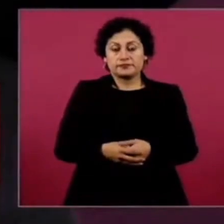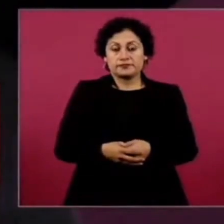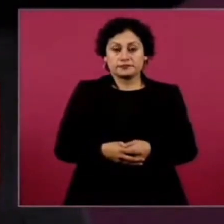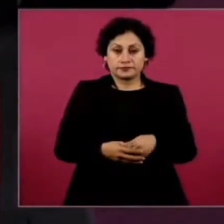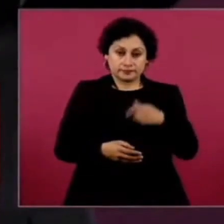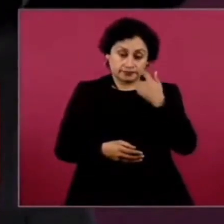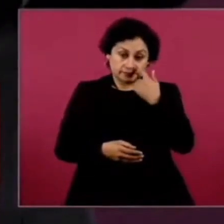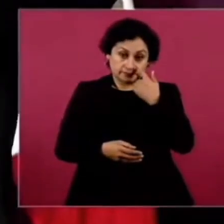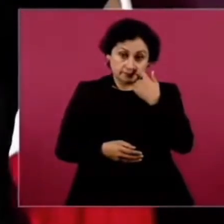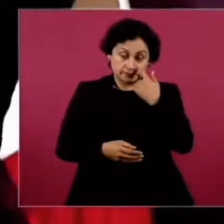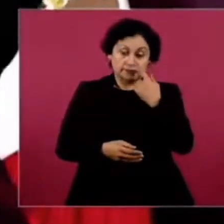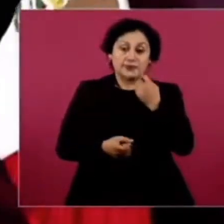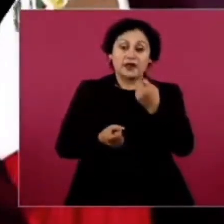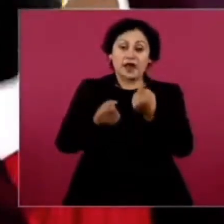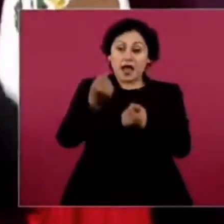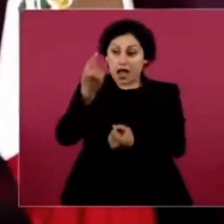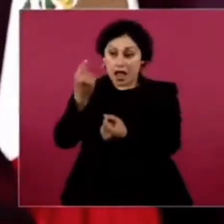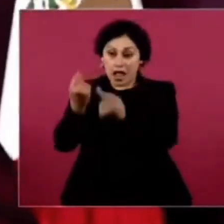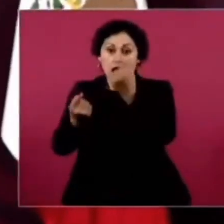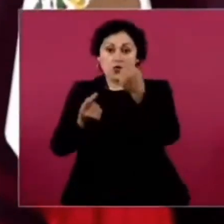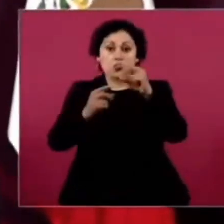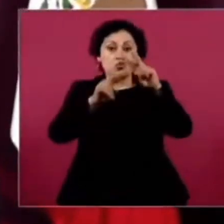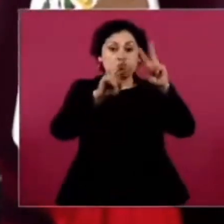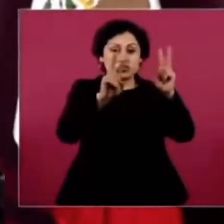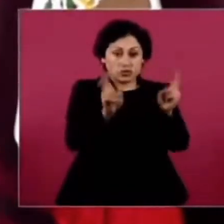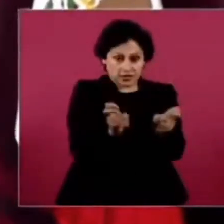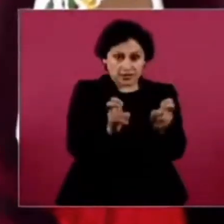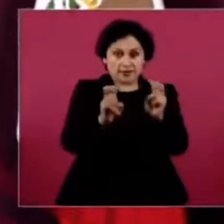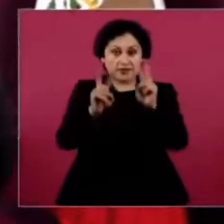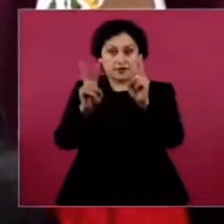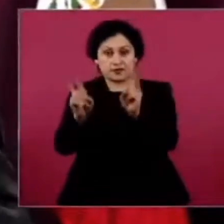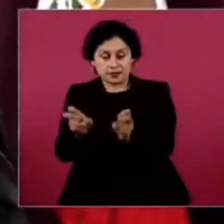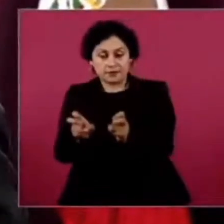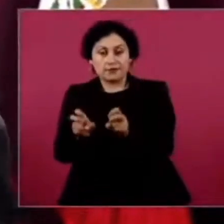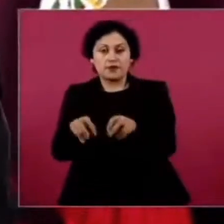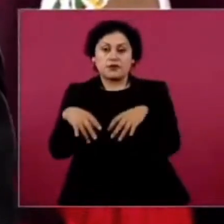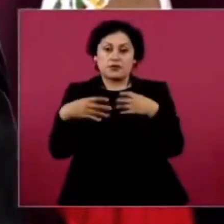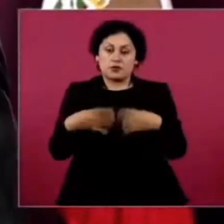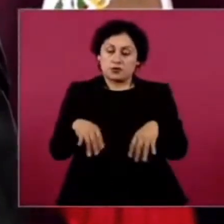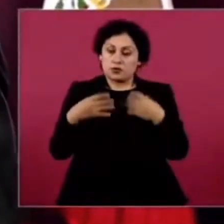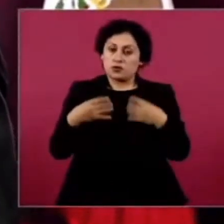Hay asuntos que tratan de herencias,